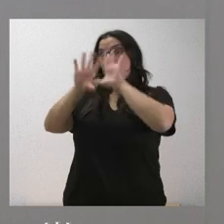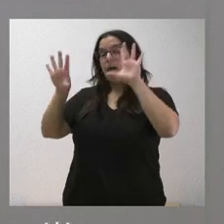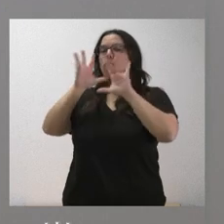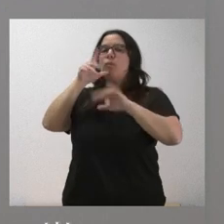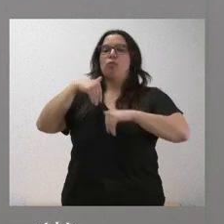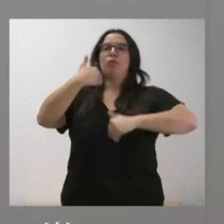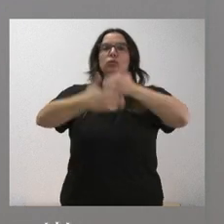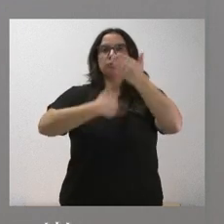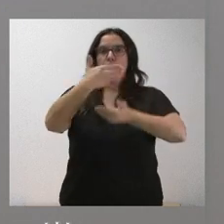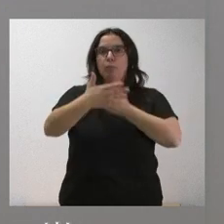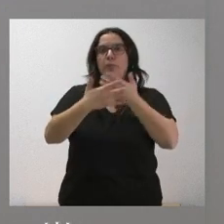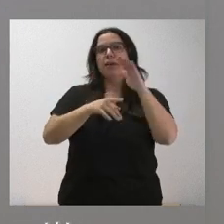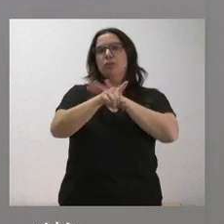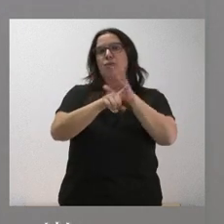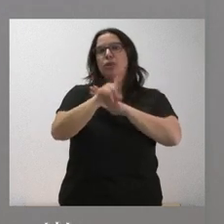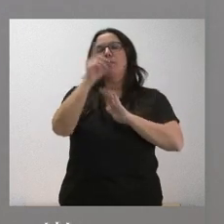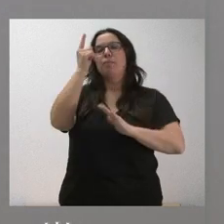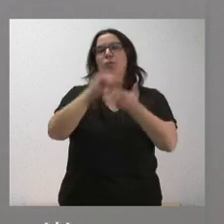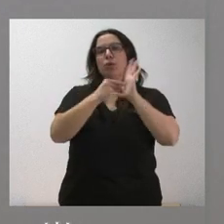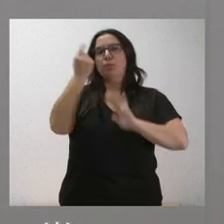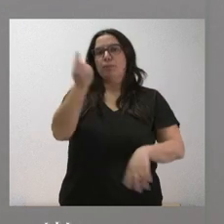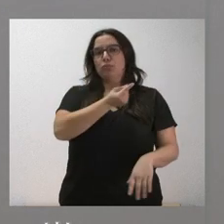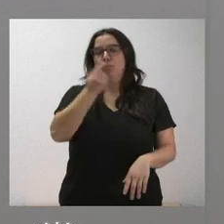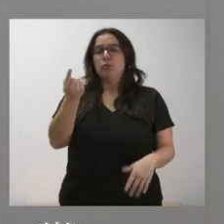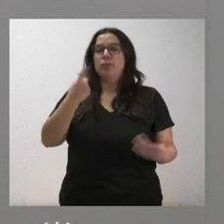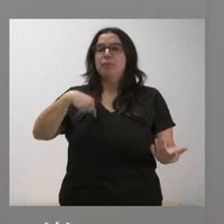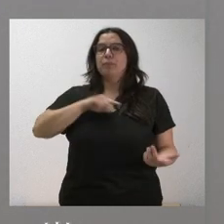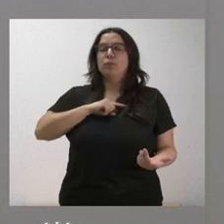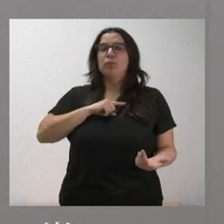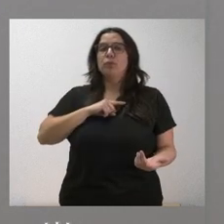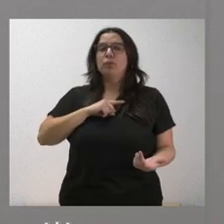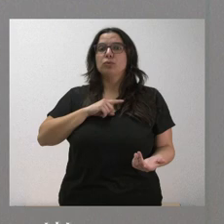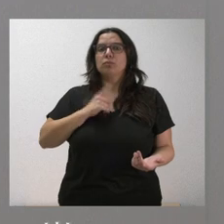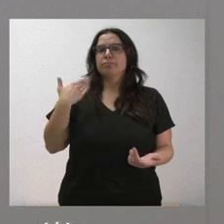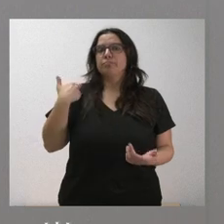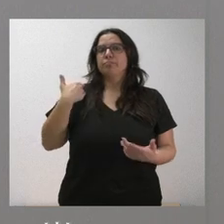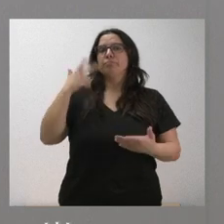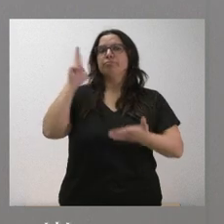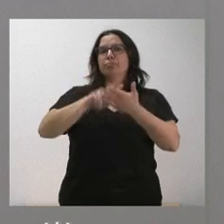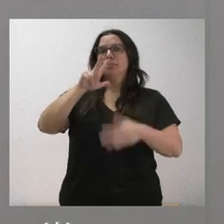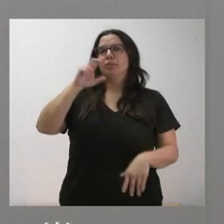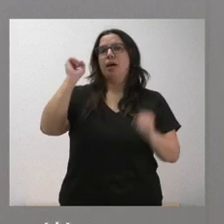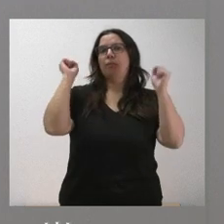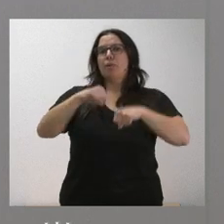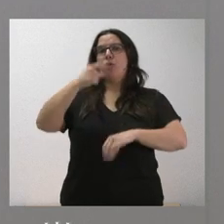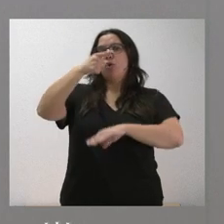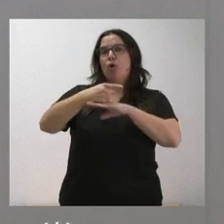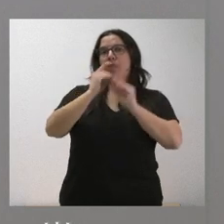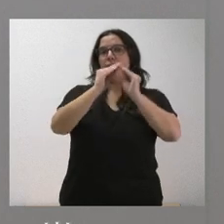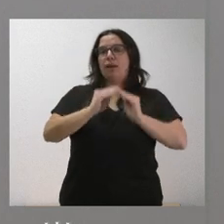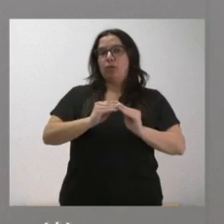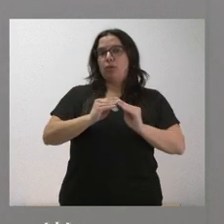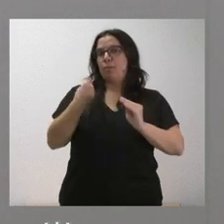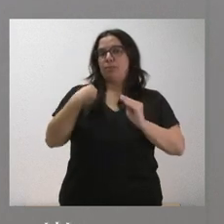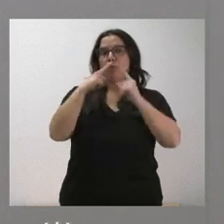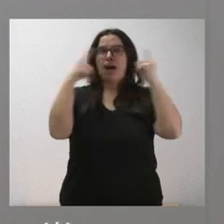continuidad a la tramitación del proyecto de presupuestos nosotros habíamos aprobado la orden de elaboración de los presupuestos en el primer semestre del